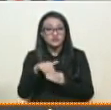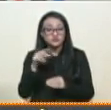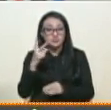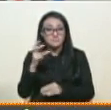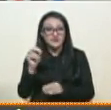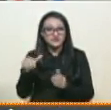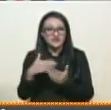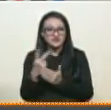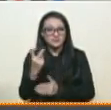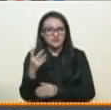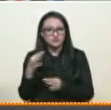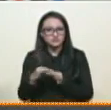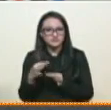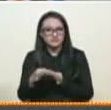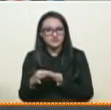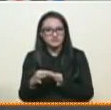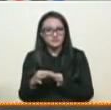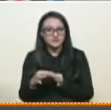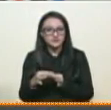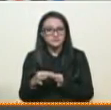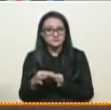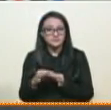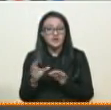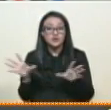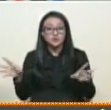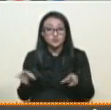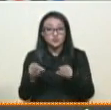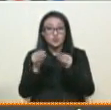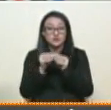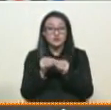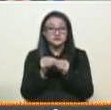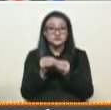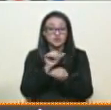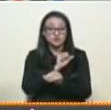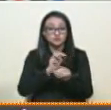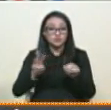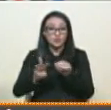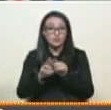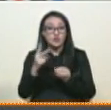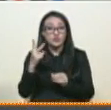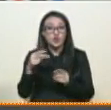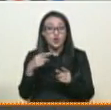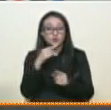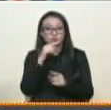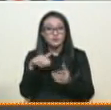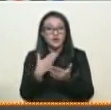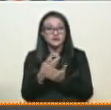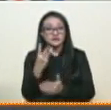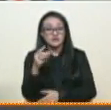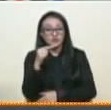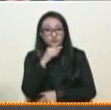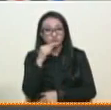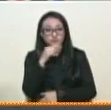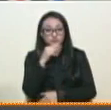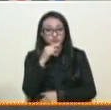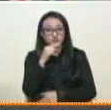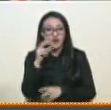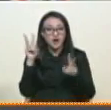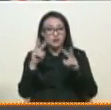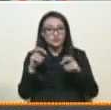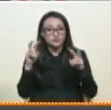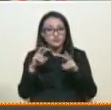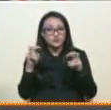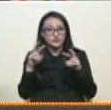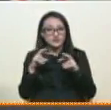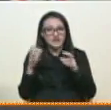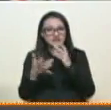de septiembre. De certificación del software de totalización es del 2 de octubre al 3 de octubre. La auditoría de